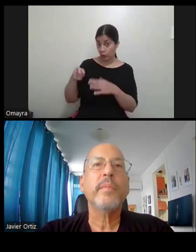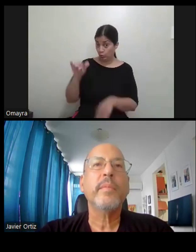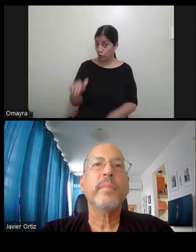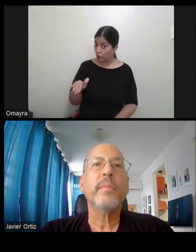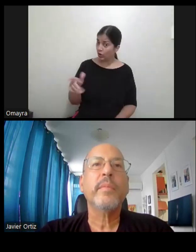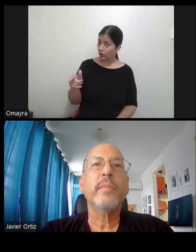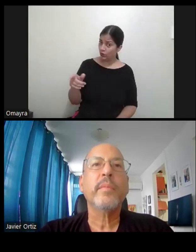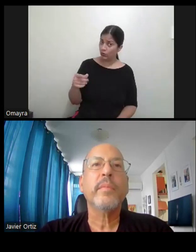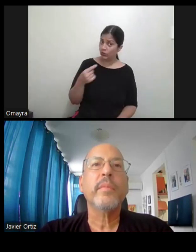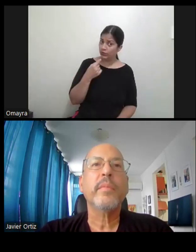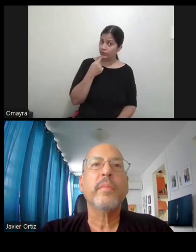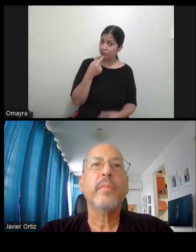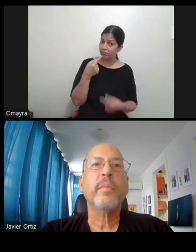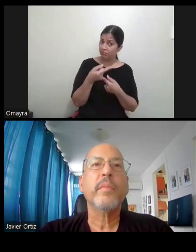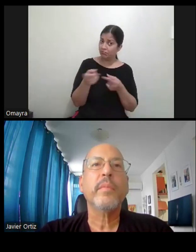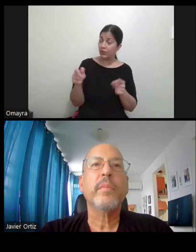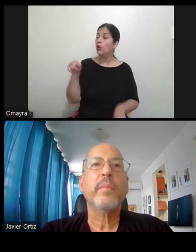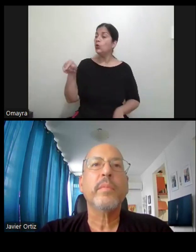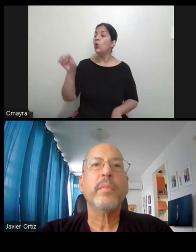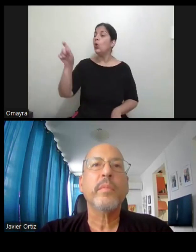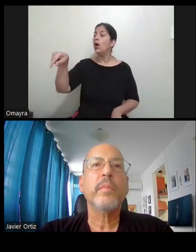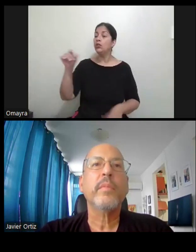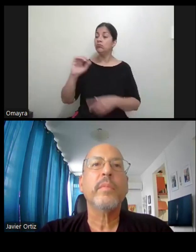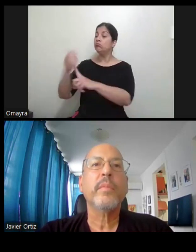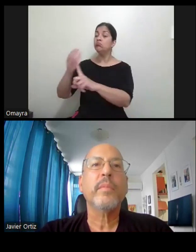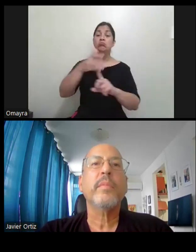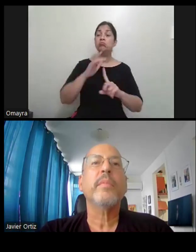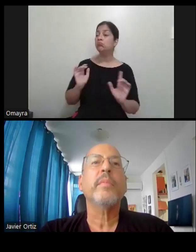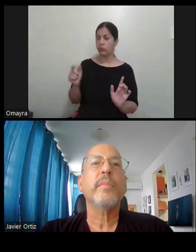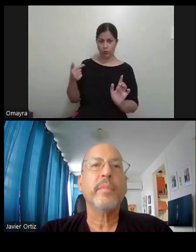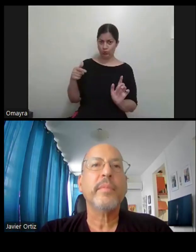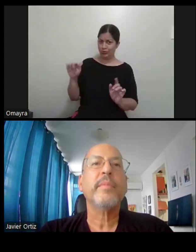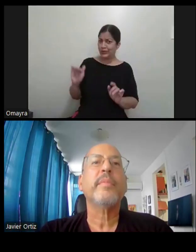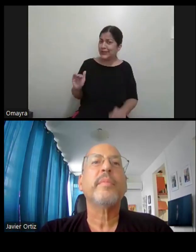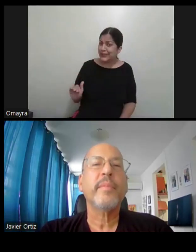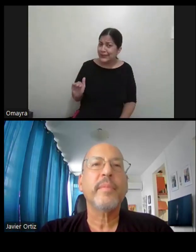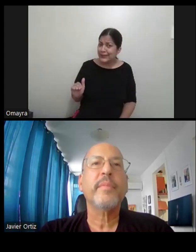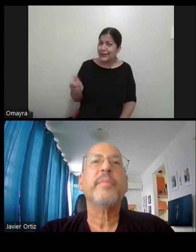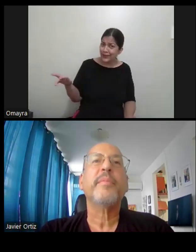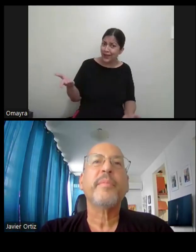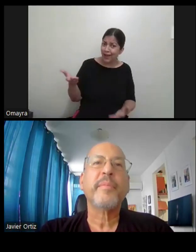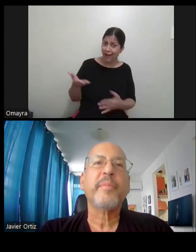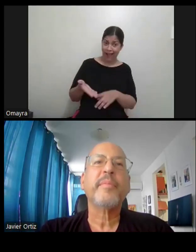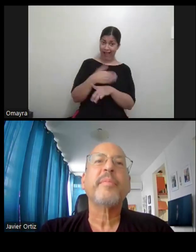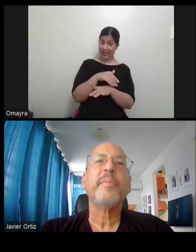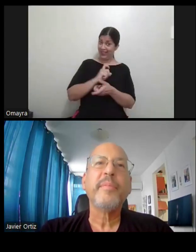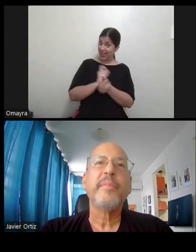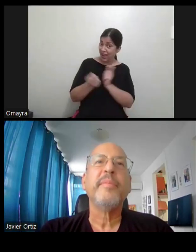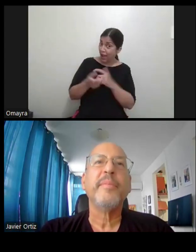chiquita le decías, mira, tú te pones ahí, tú te pones, o sea que ya de chiquitita, antes de hacer el cambio con el